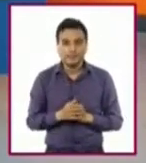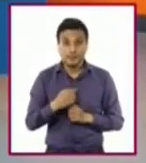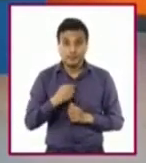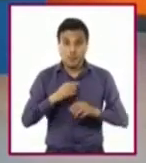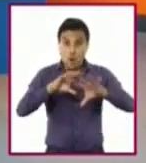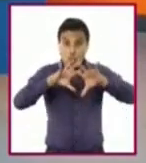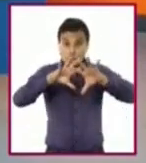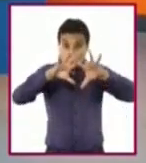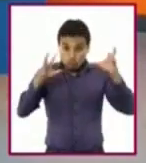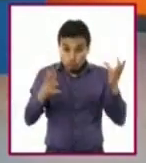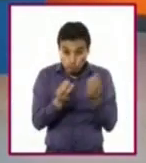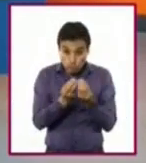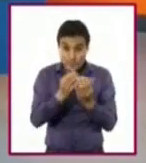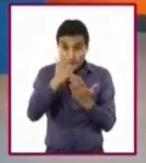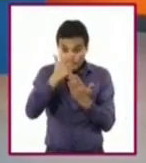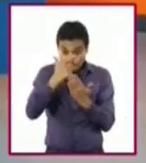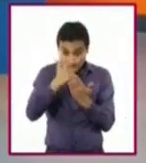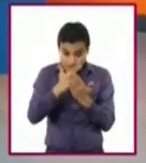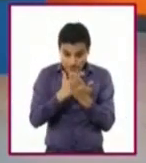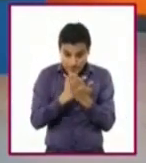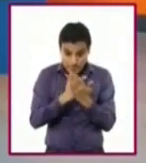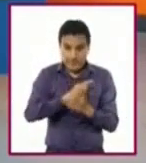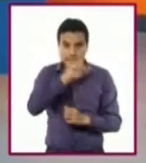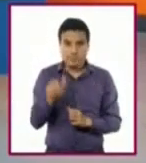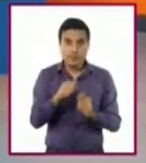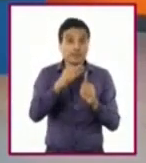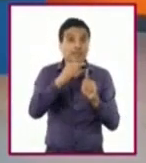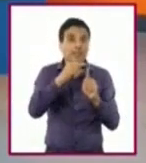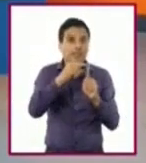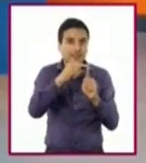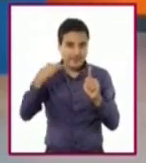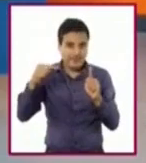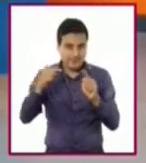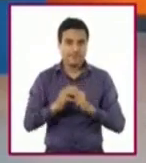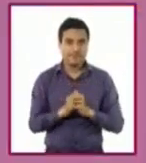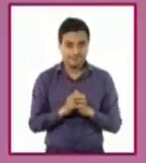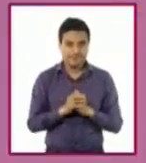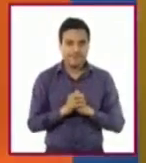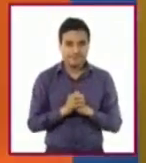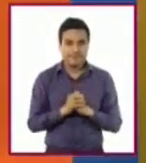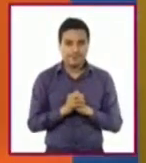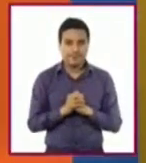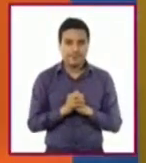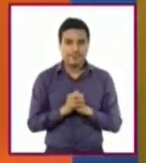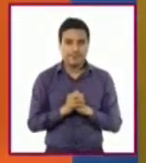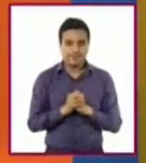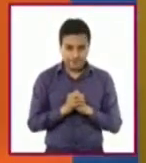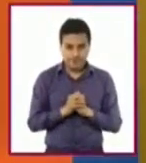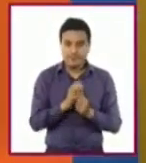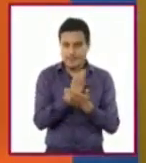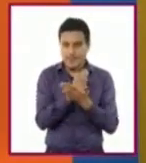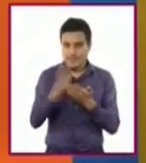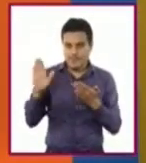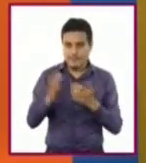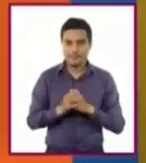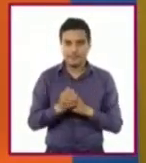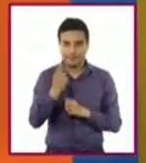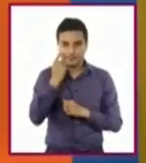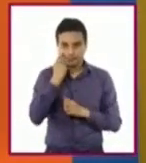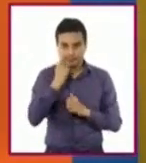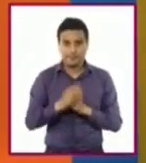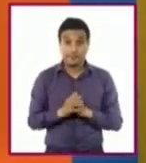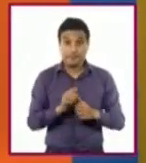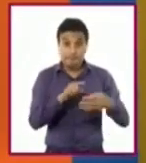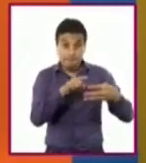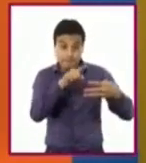todos los datos del conjunto y dividiendo entre el número total de datos por otra parte las medidas de dispersión